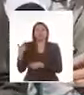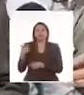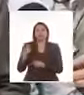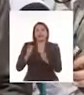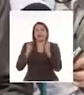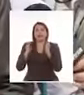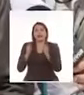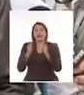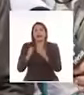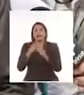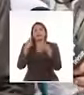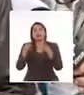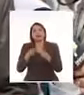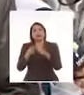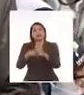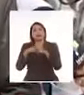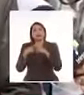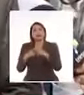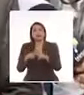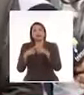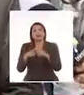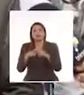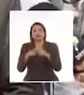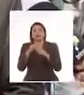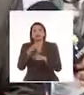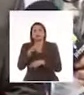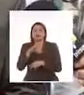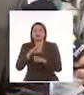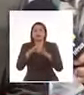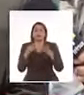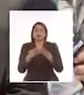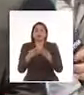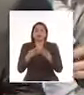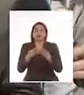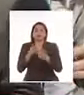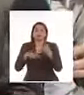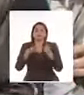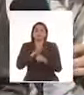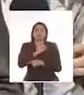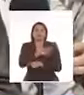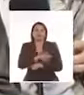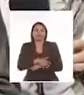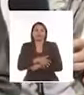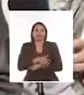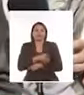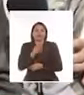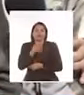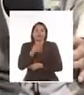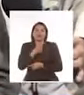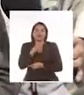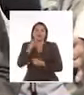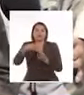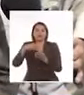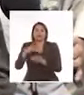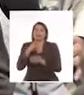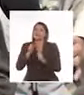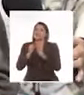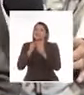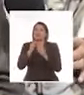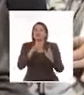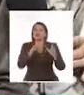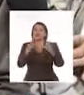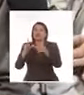encontrar soluciones a este genocidio. Es muy duro lo que se ve en esas imágenes. Y eso reafirma